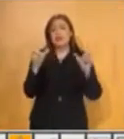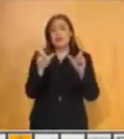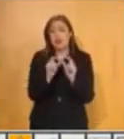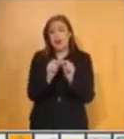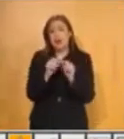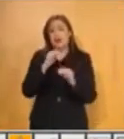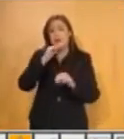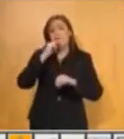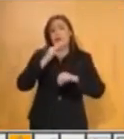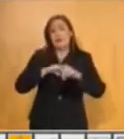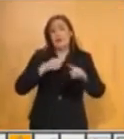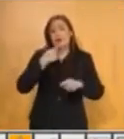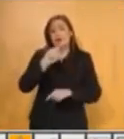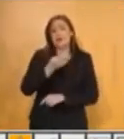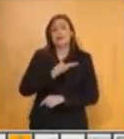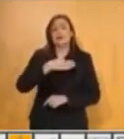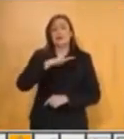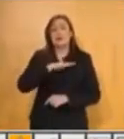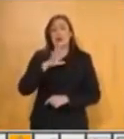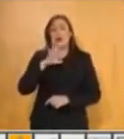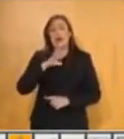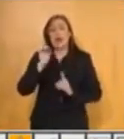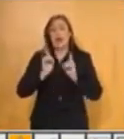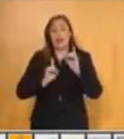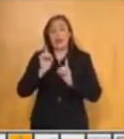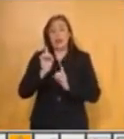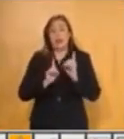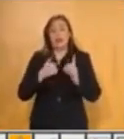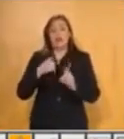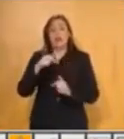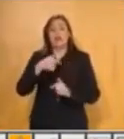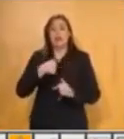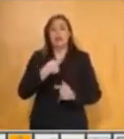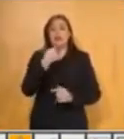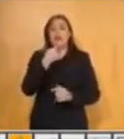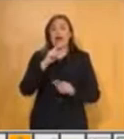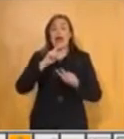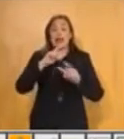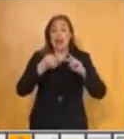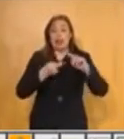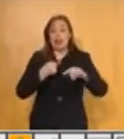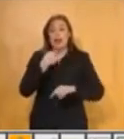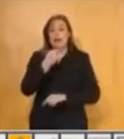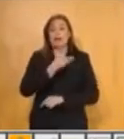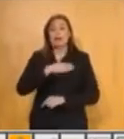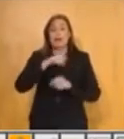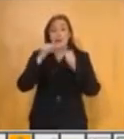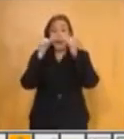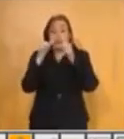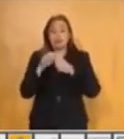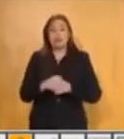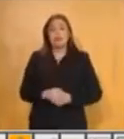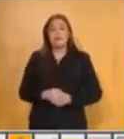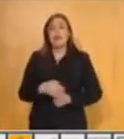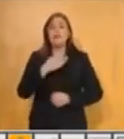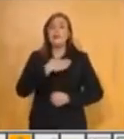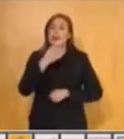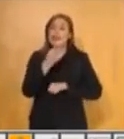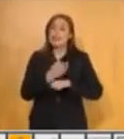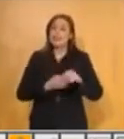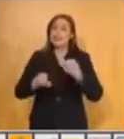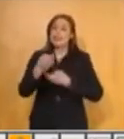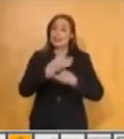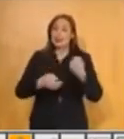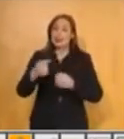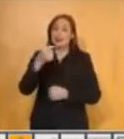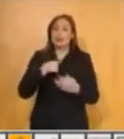because there are a lot of questions about the methodology of this class. So, please pay attention. Buenas tardes a todos, soy